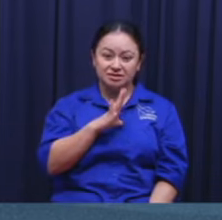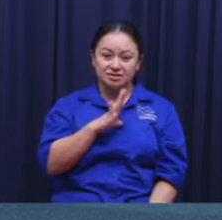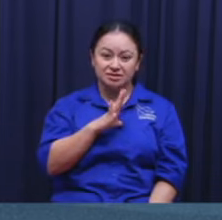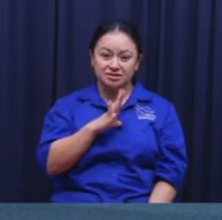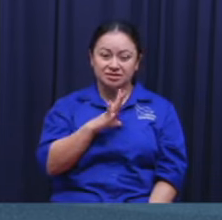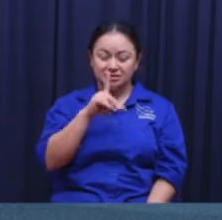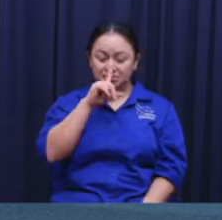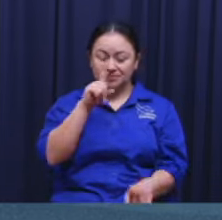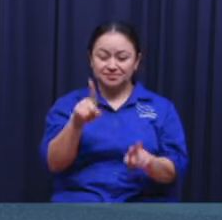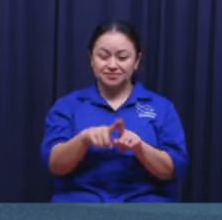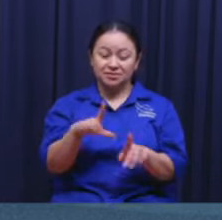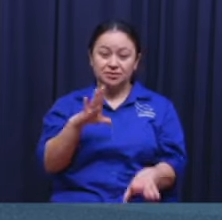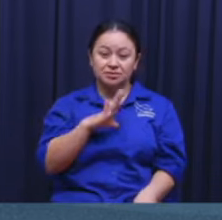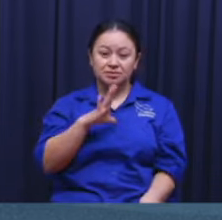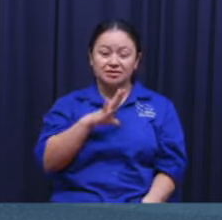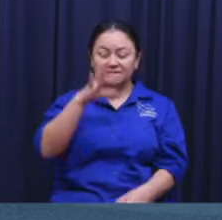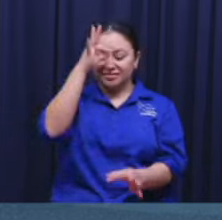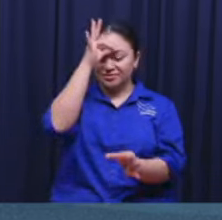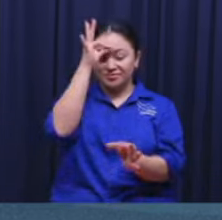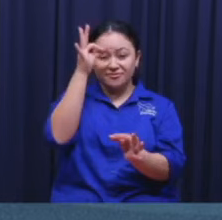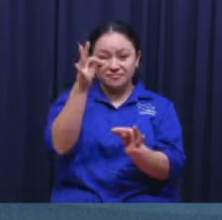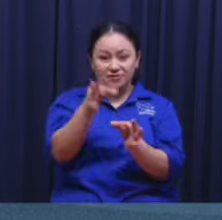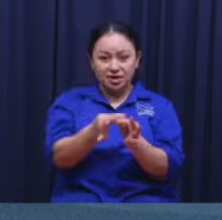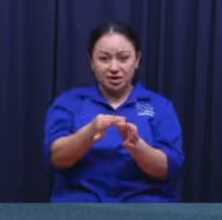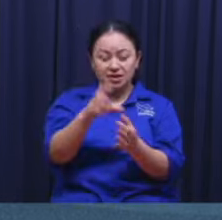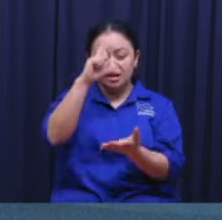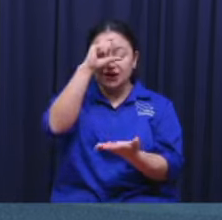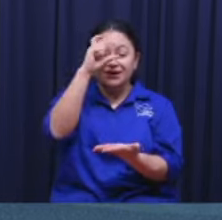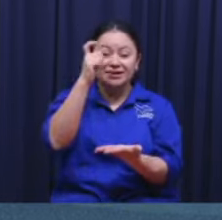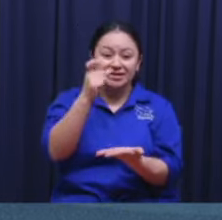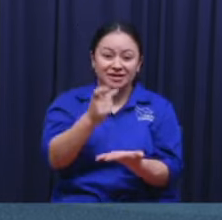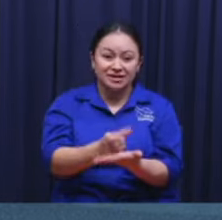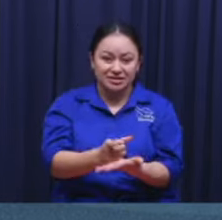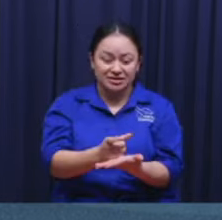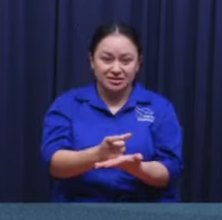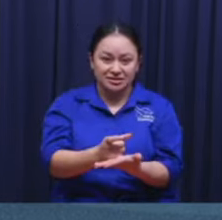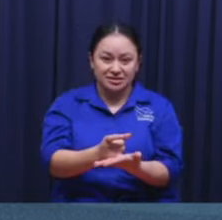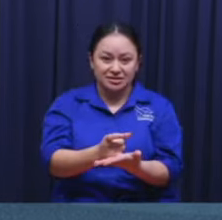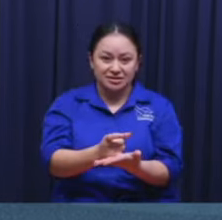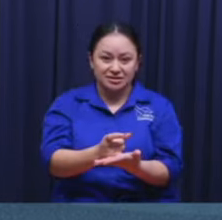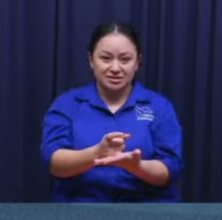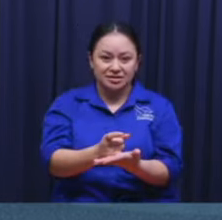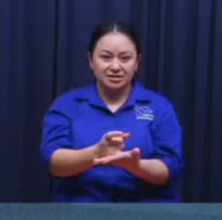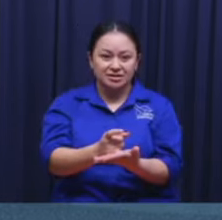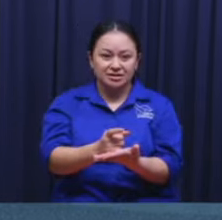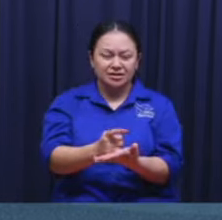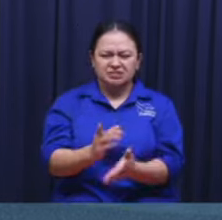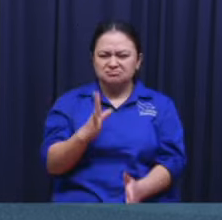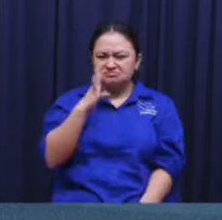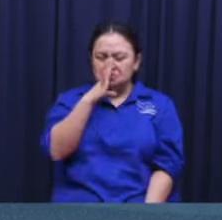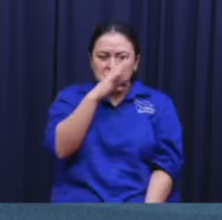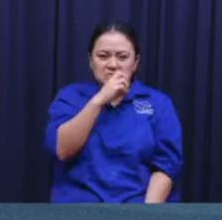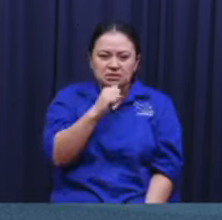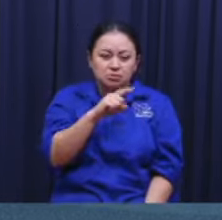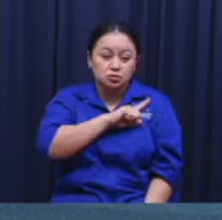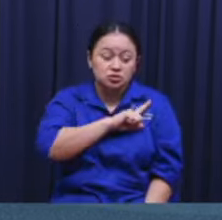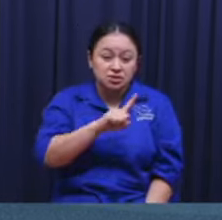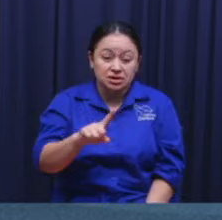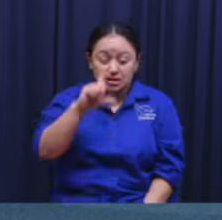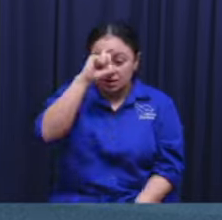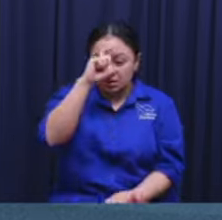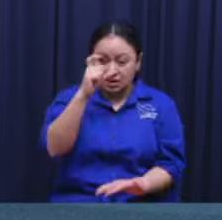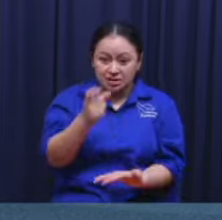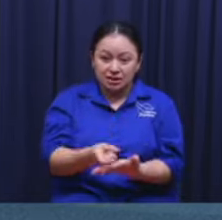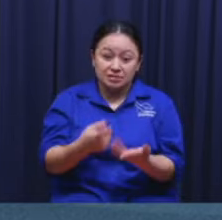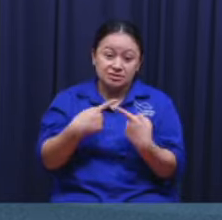Tenemos que tener fe, tenemos que creer, hermano. No podemos ser creyentes incrédulos. Porque usted sabe